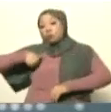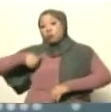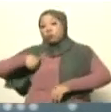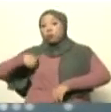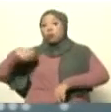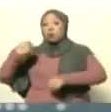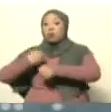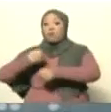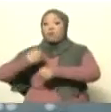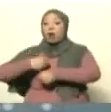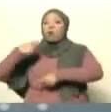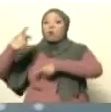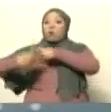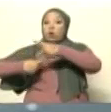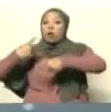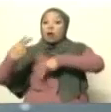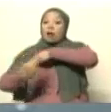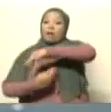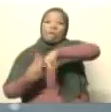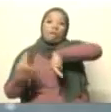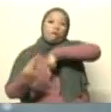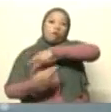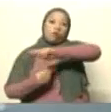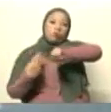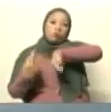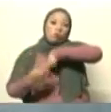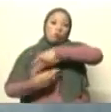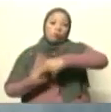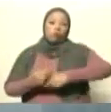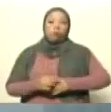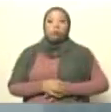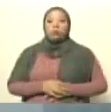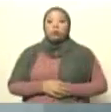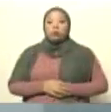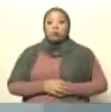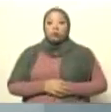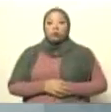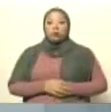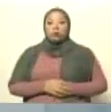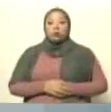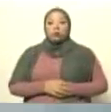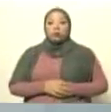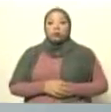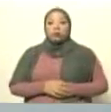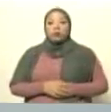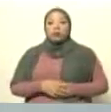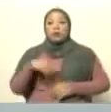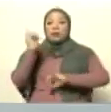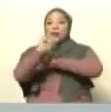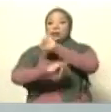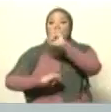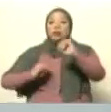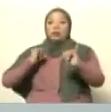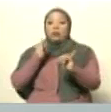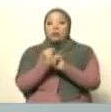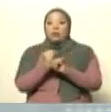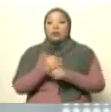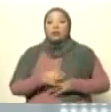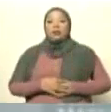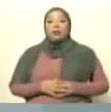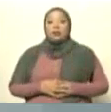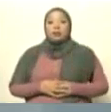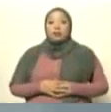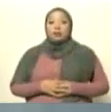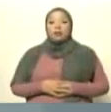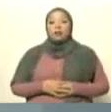el tema petrolero. Desaparece el 1% ese de las transnacionales y bueno, vamos hasta llegar